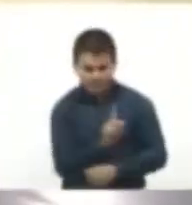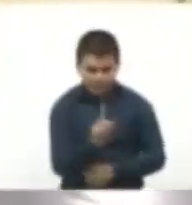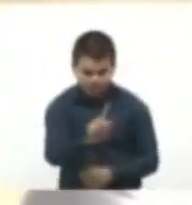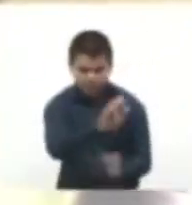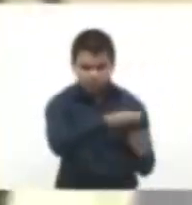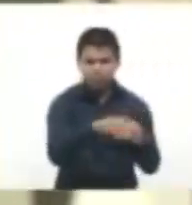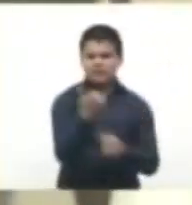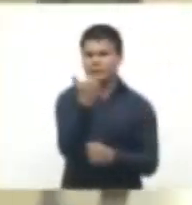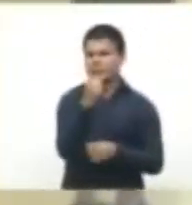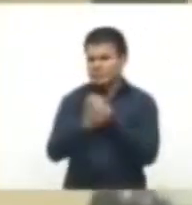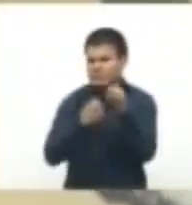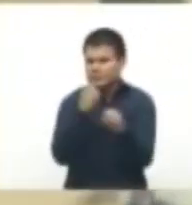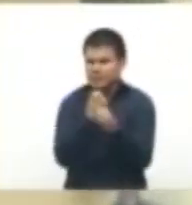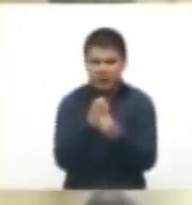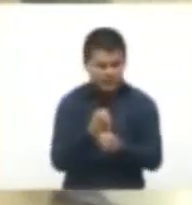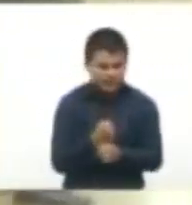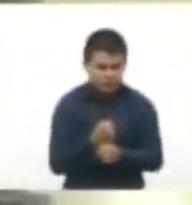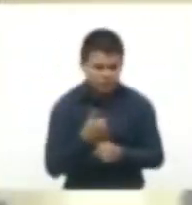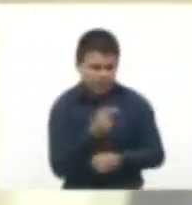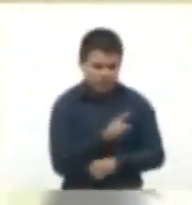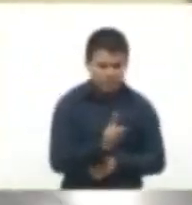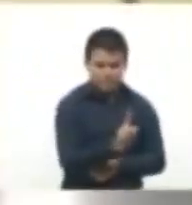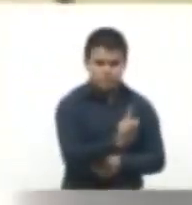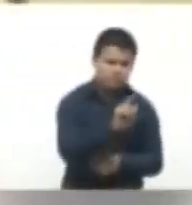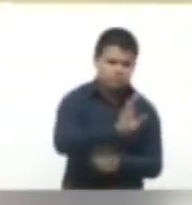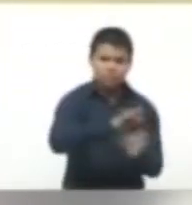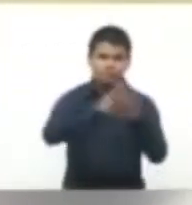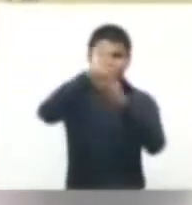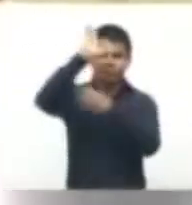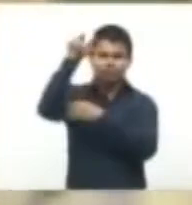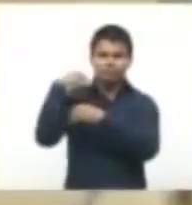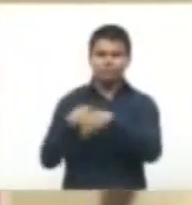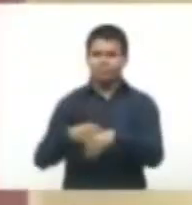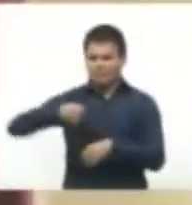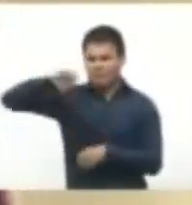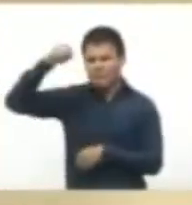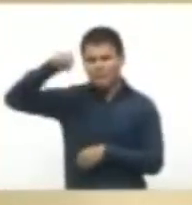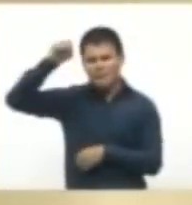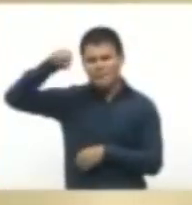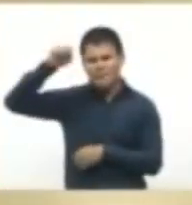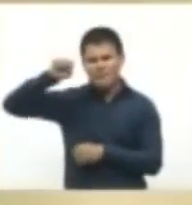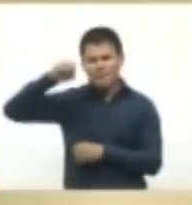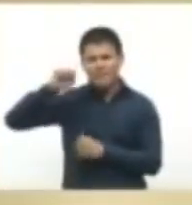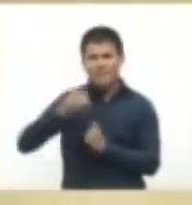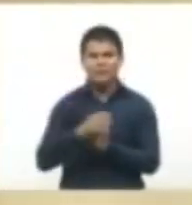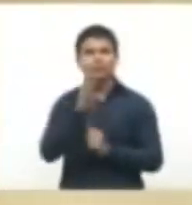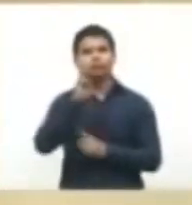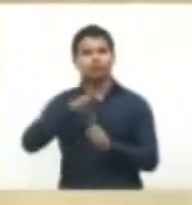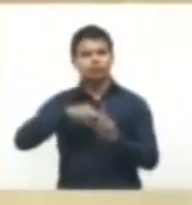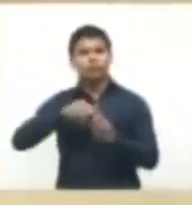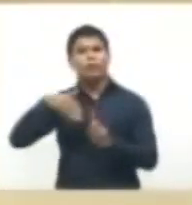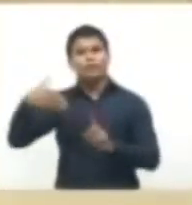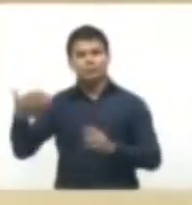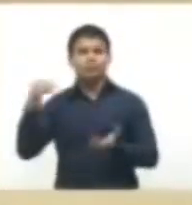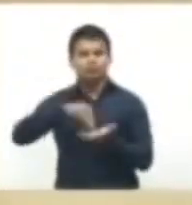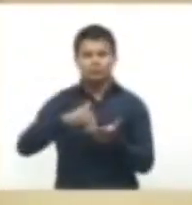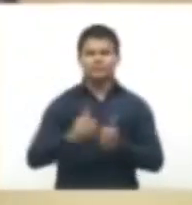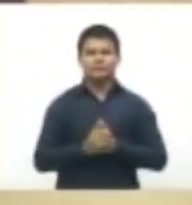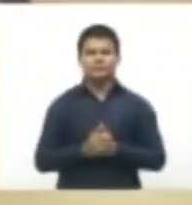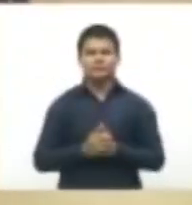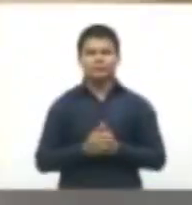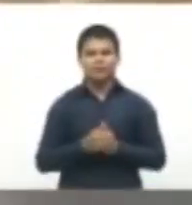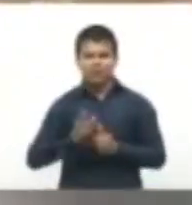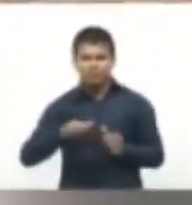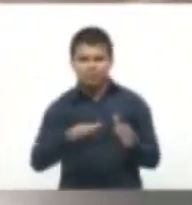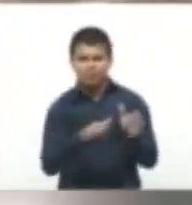10 años como campeón nacional con la selección de Atlántico, ahora se alista para integrar la nómina de Academia de la Montaña de Antioquia, que en